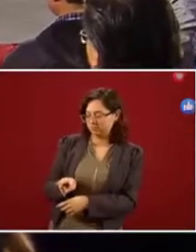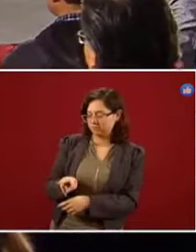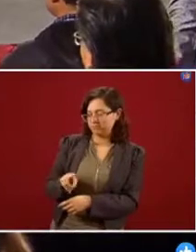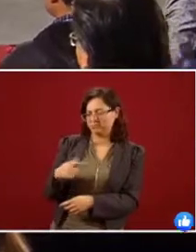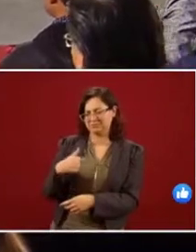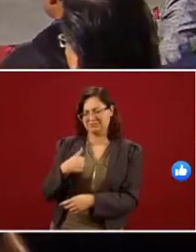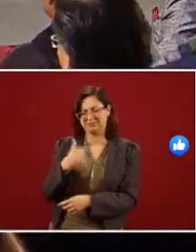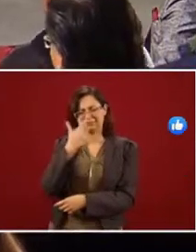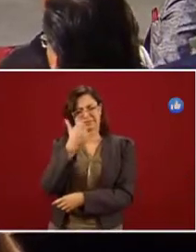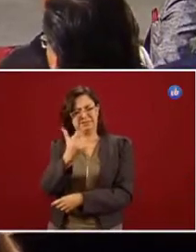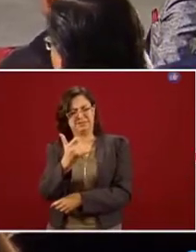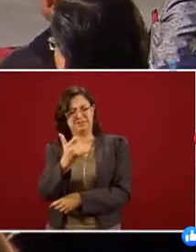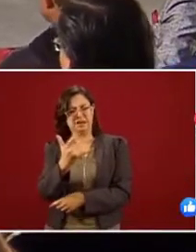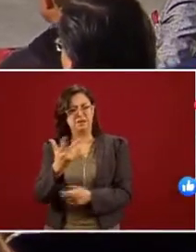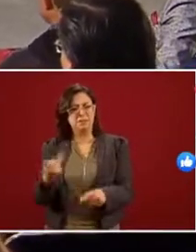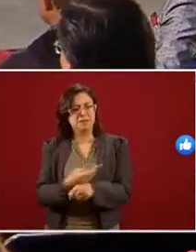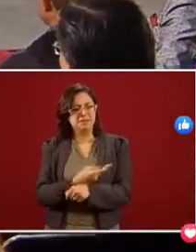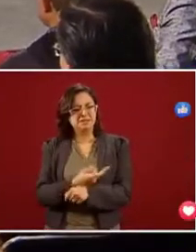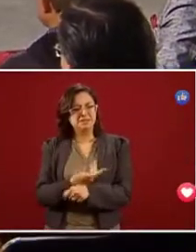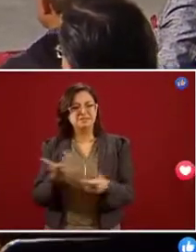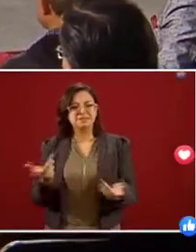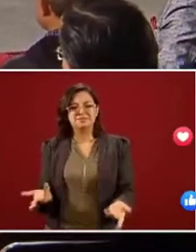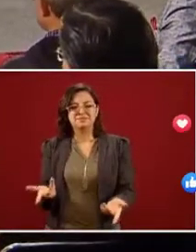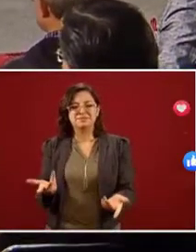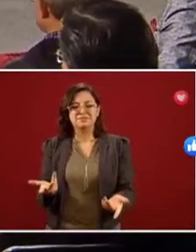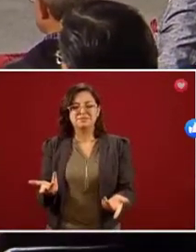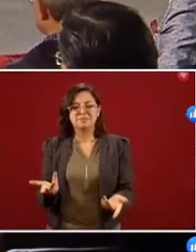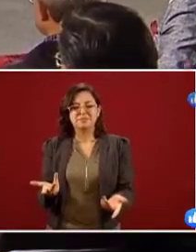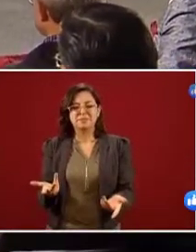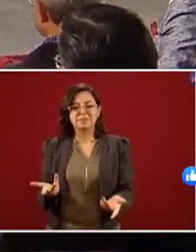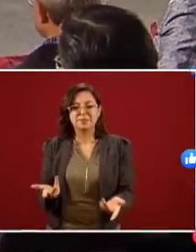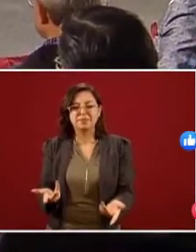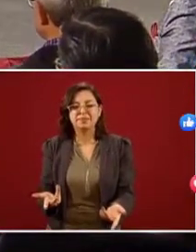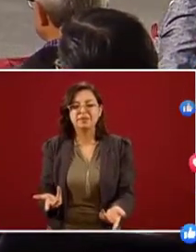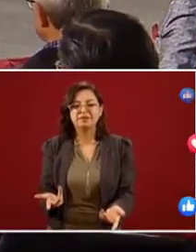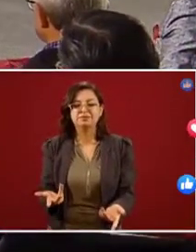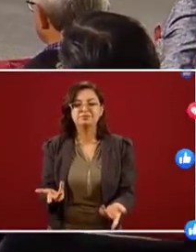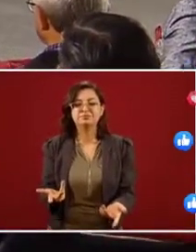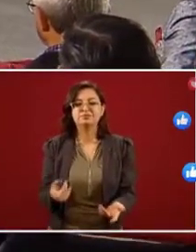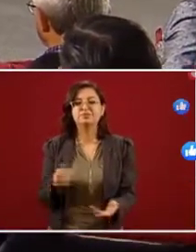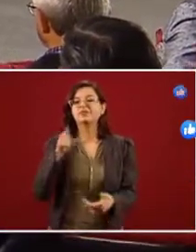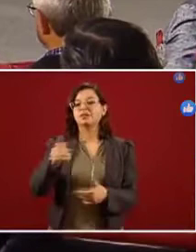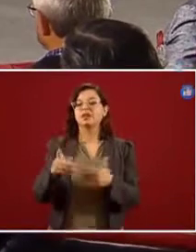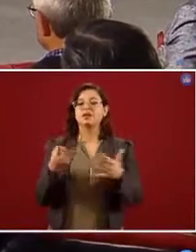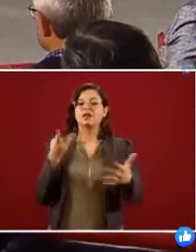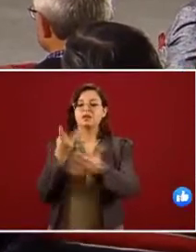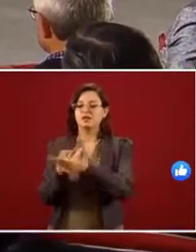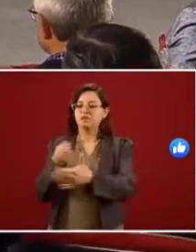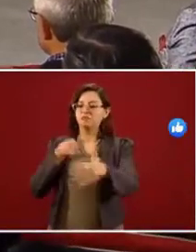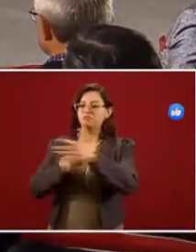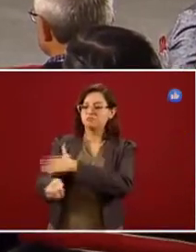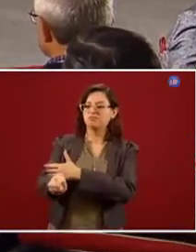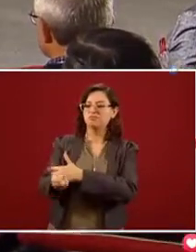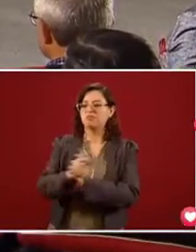me llamó la atención resulta que ese que quería meter a la cárcel a todos es hombre autoritario